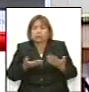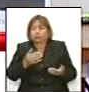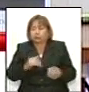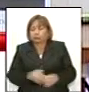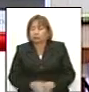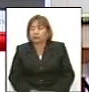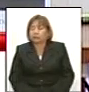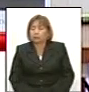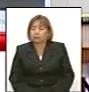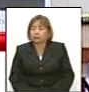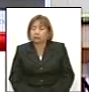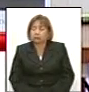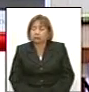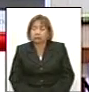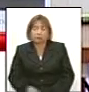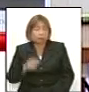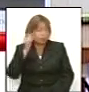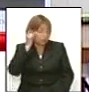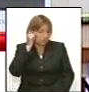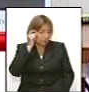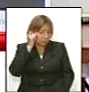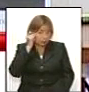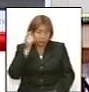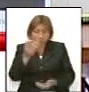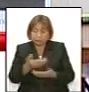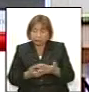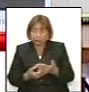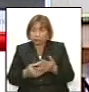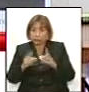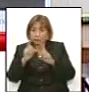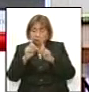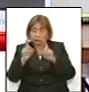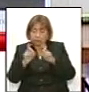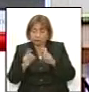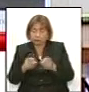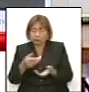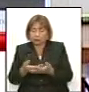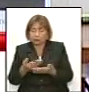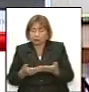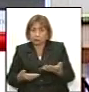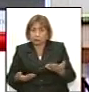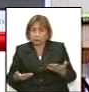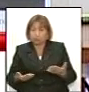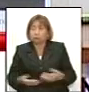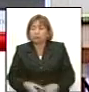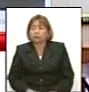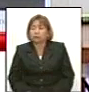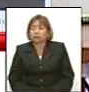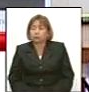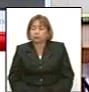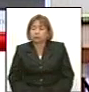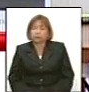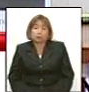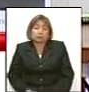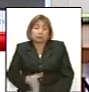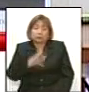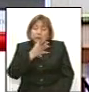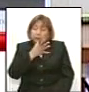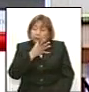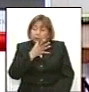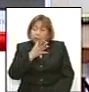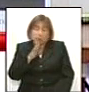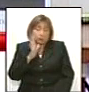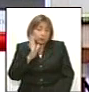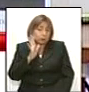denuncia. En este sentido, pues yo solamente quiero hacer una pregunta para ir acabando ya, porque y como usted ha sido